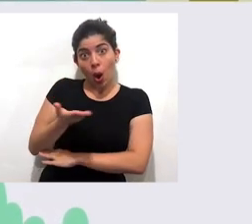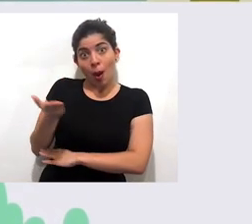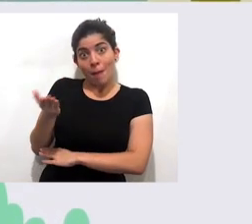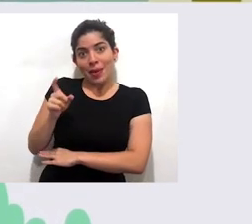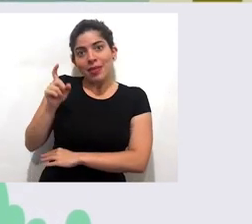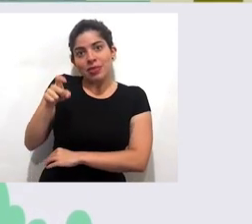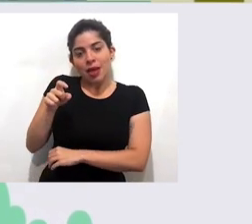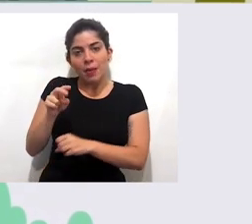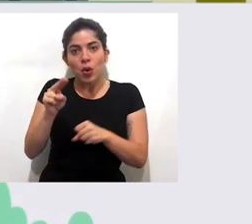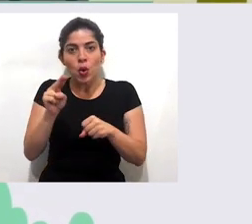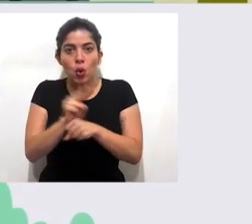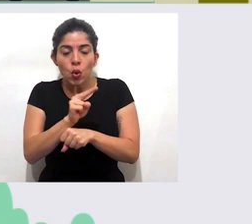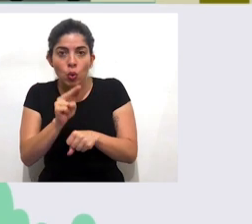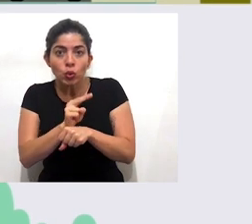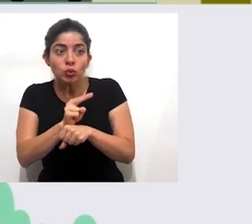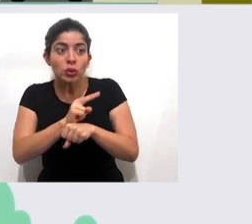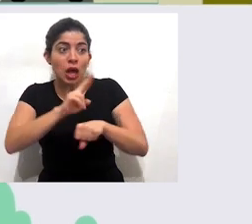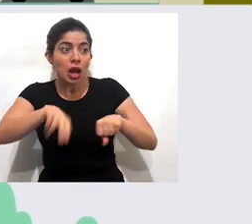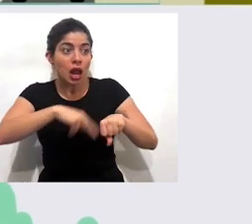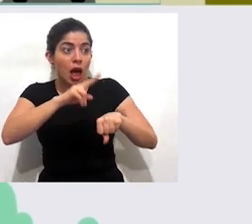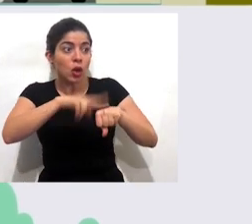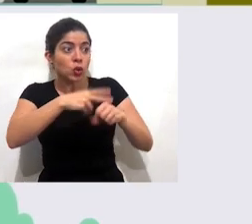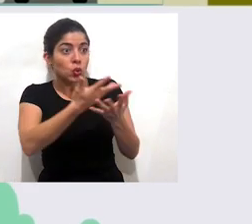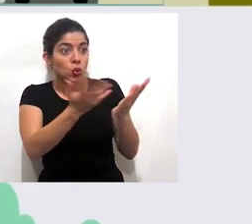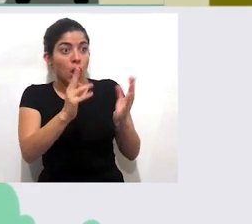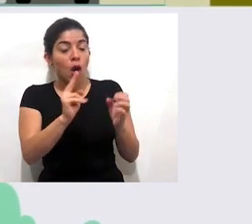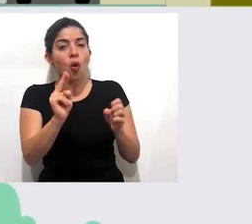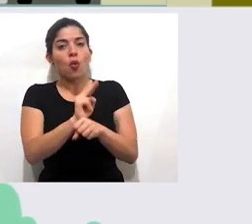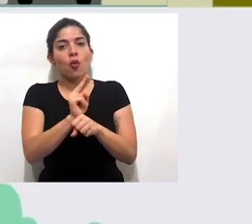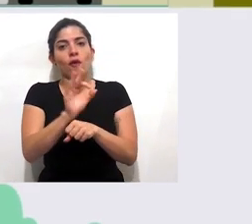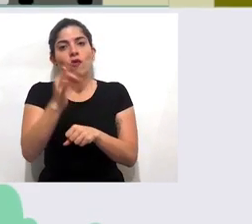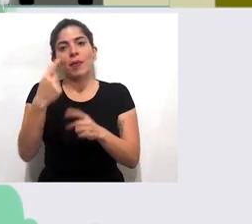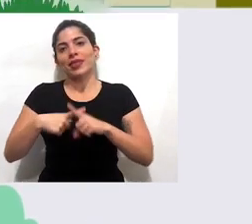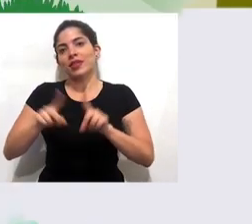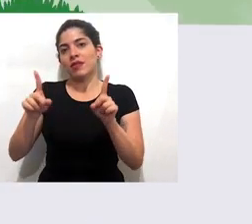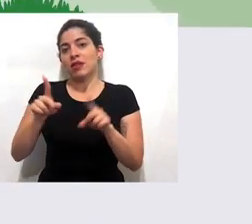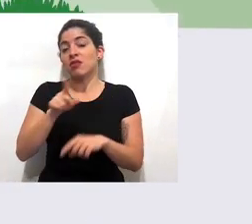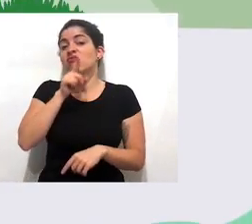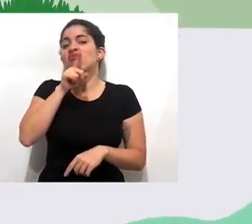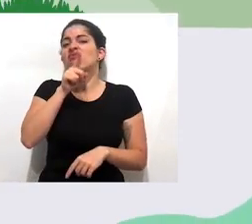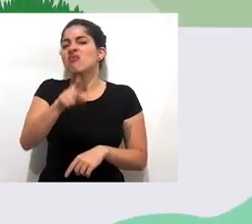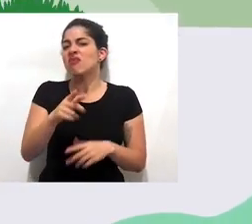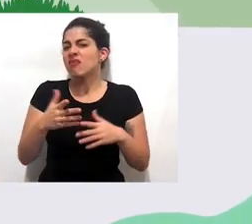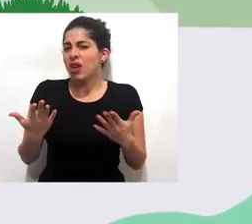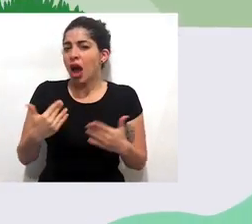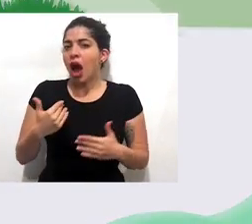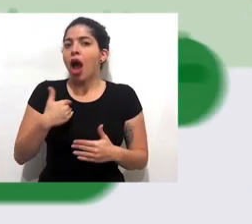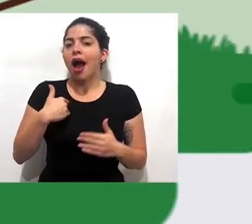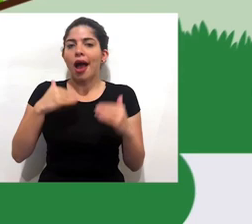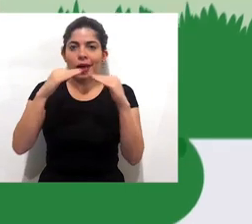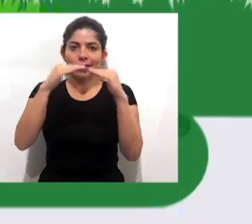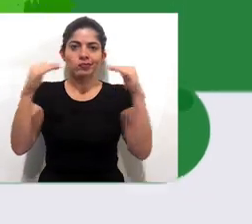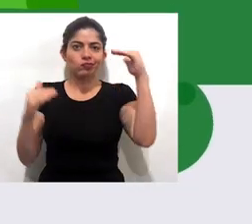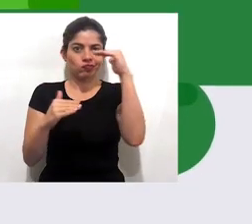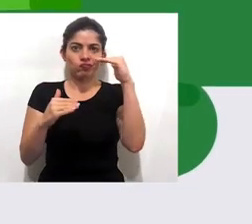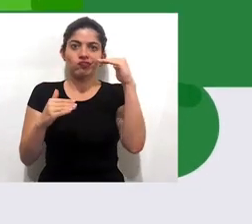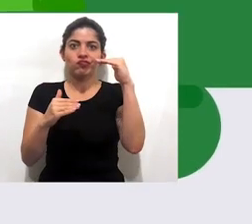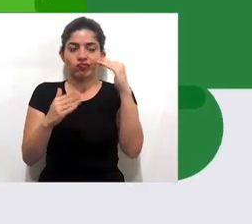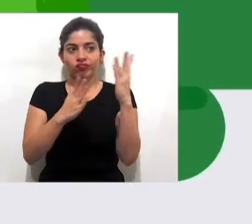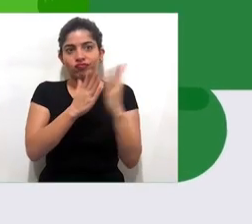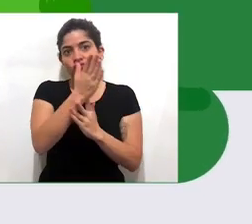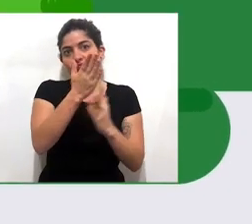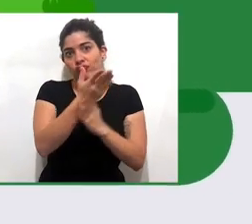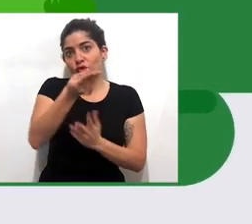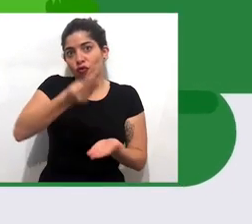y hombres usemos y dependamos de la naturaleza de manera diferenciada. La realidad es que existe una brecha para